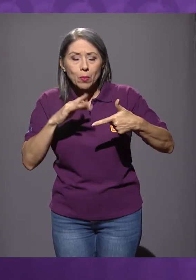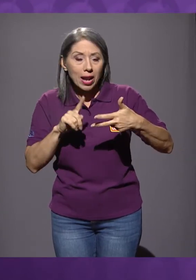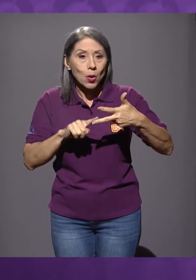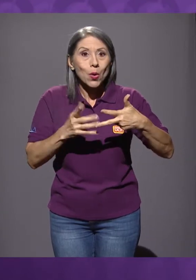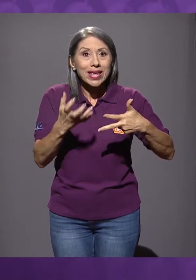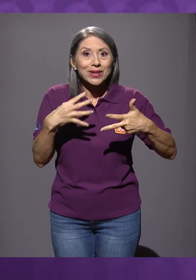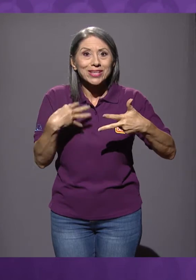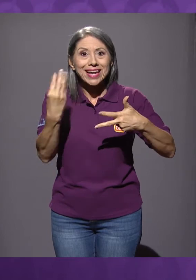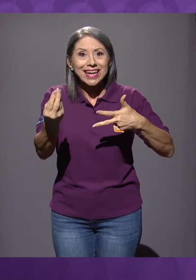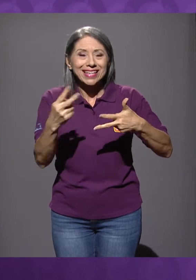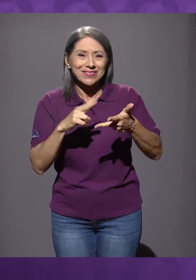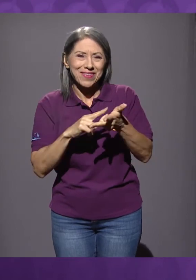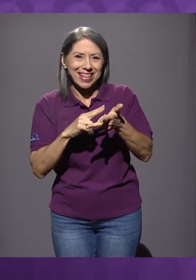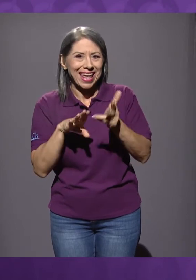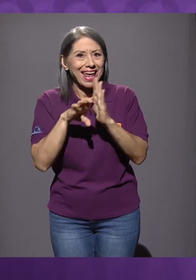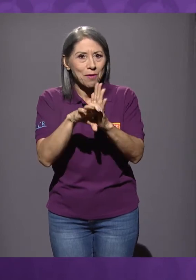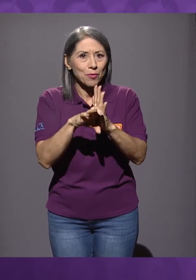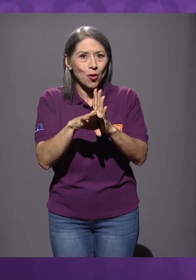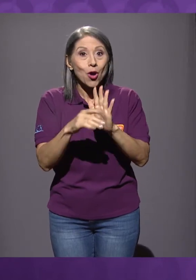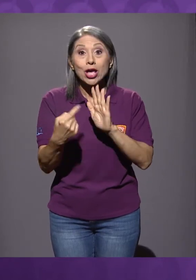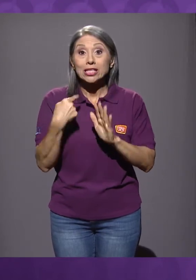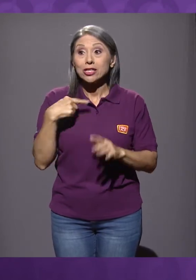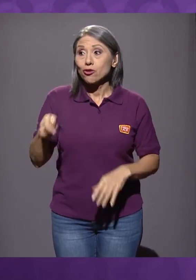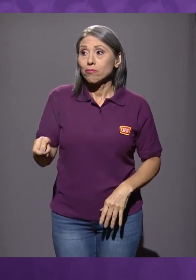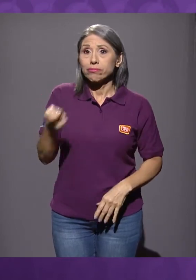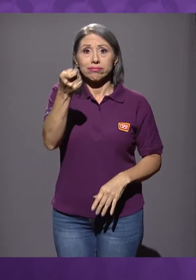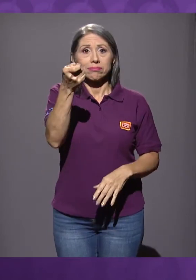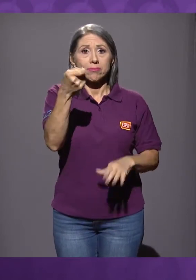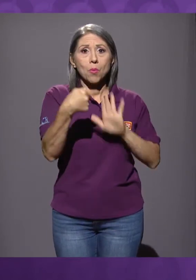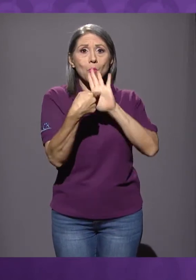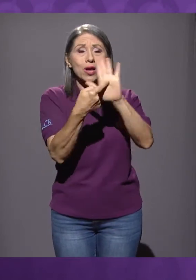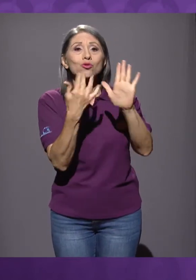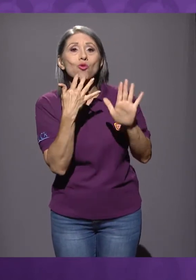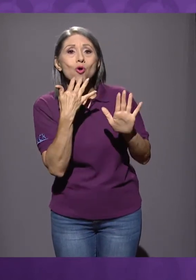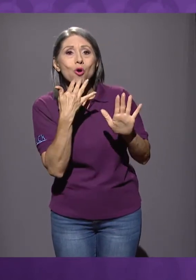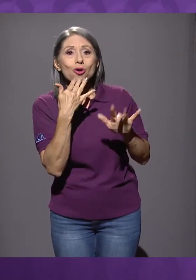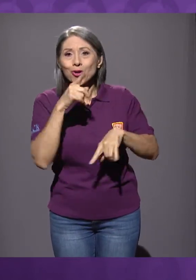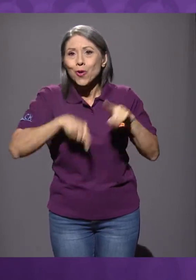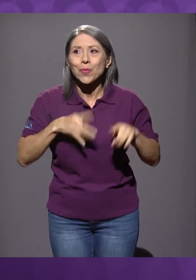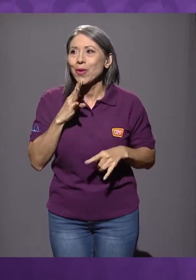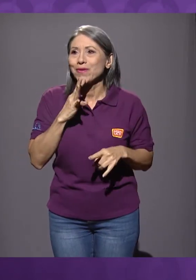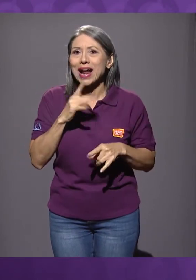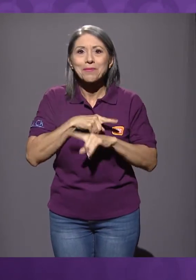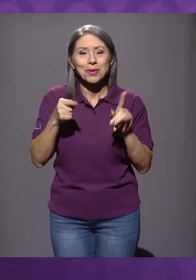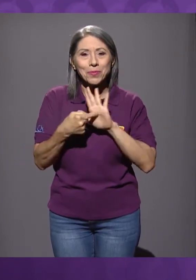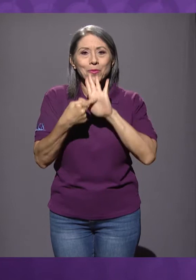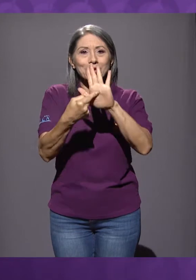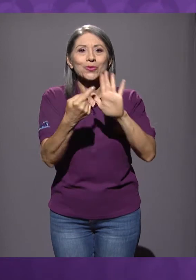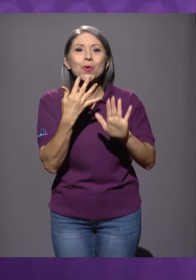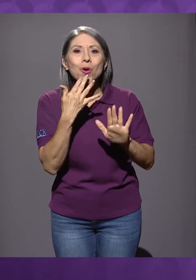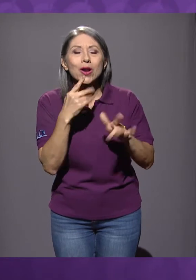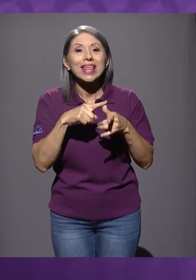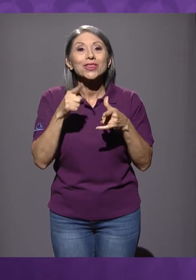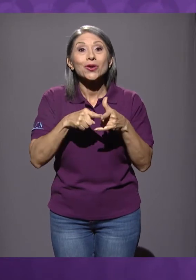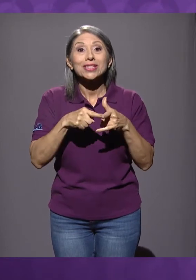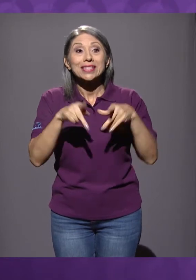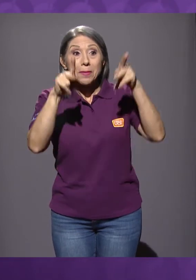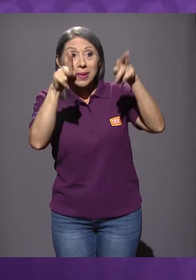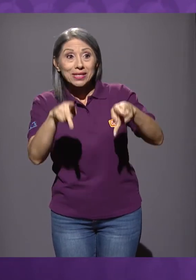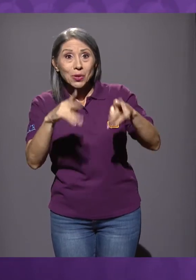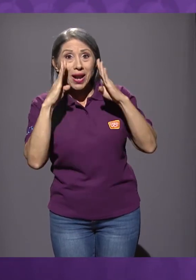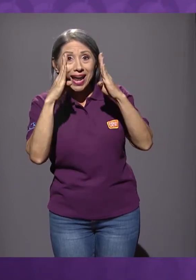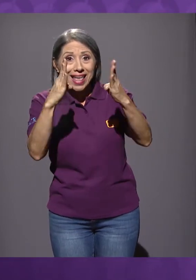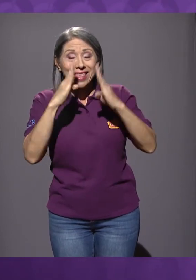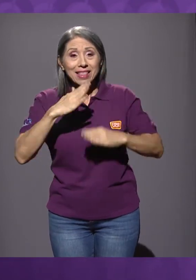esos 3 colores le podría permitir a mi cuidador saber que quiero que me saque al jardín, a dar una vuelta.